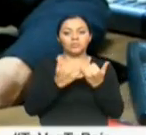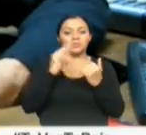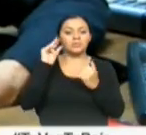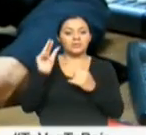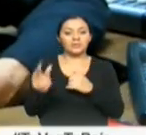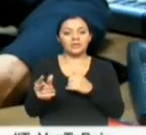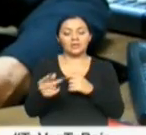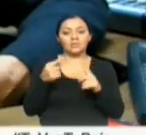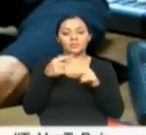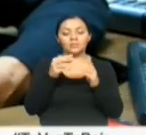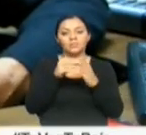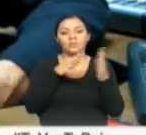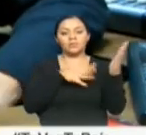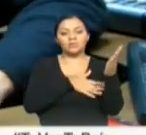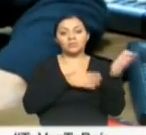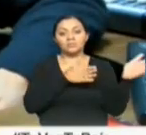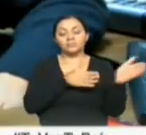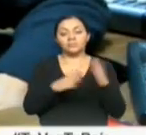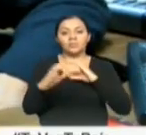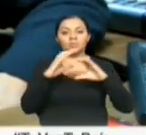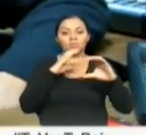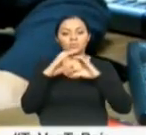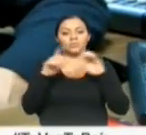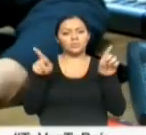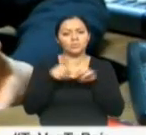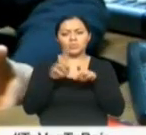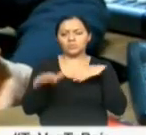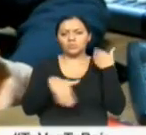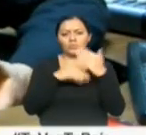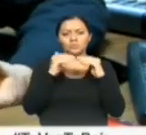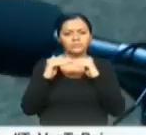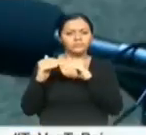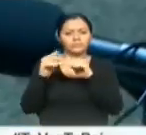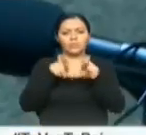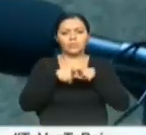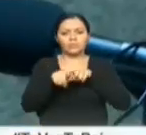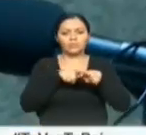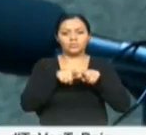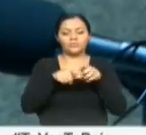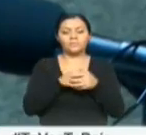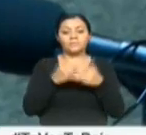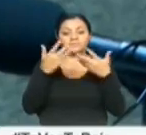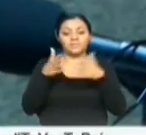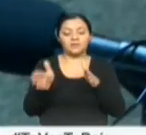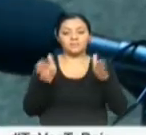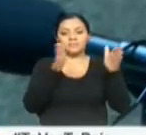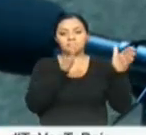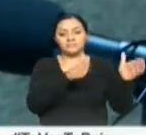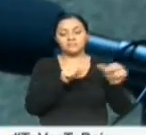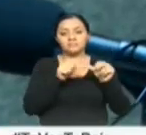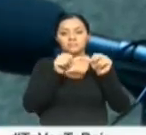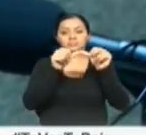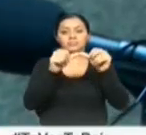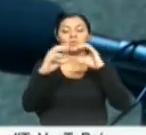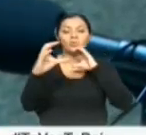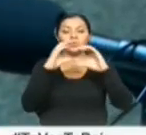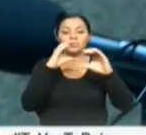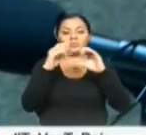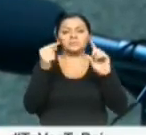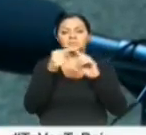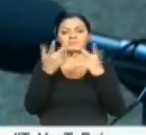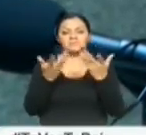hemos tenido que hacer un proyecto comunicacional, igual que lo hacen todos para concursar. En cuanto a la sostenibilidad del medio de